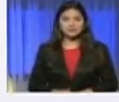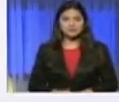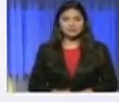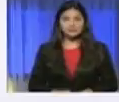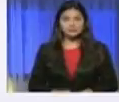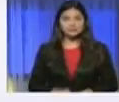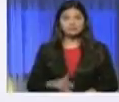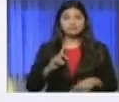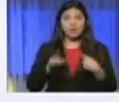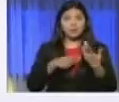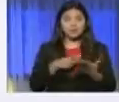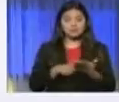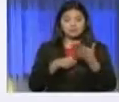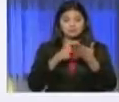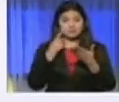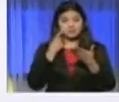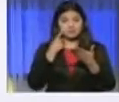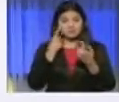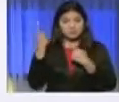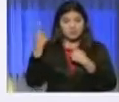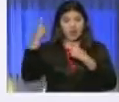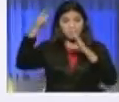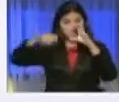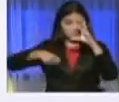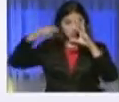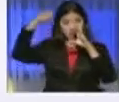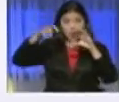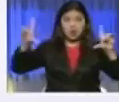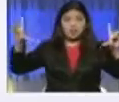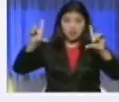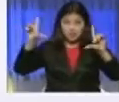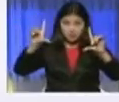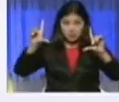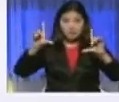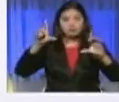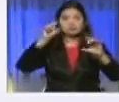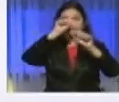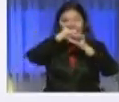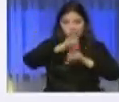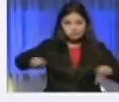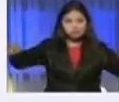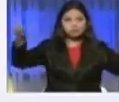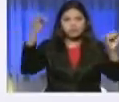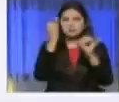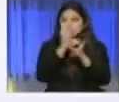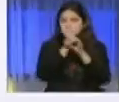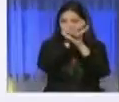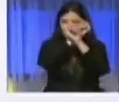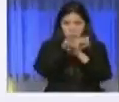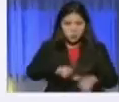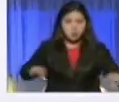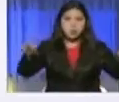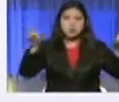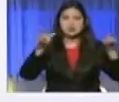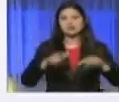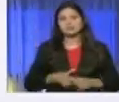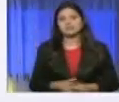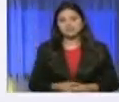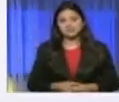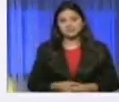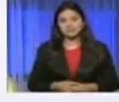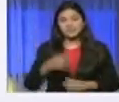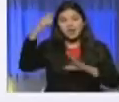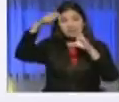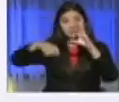veamos por televisión, vamos a compartir el video por todas las redes sociales, este video sobre